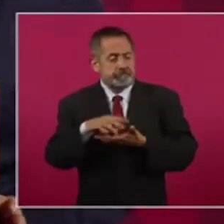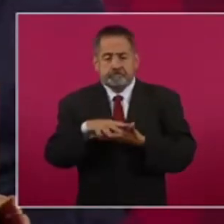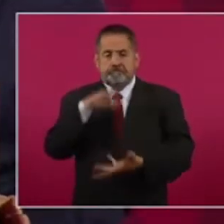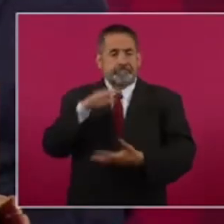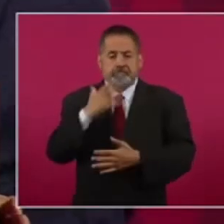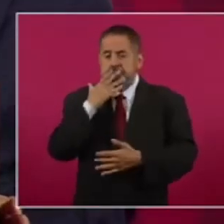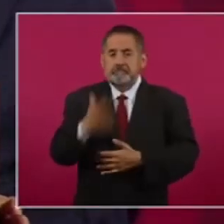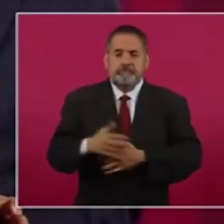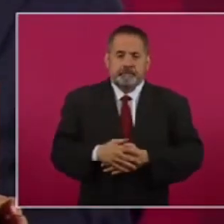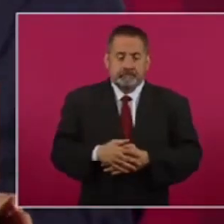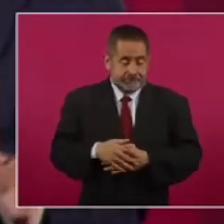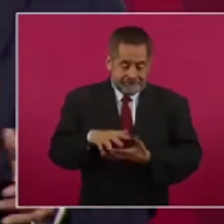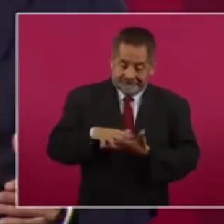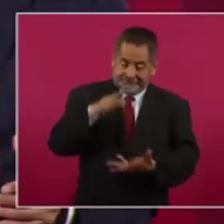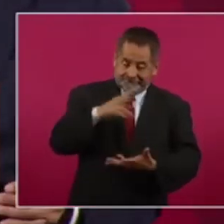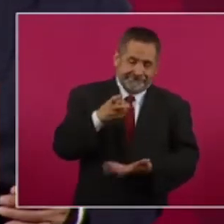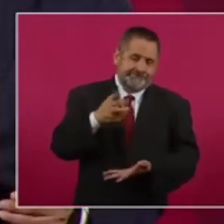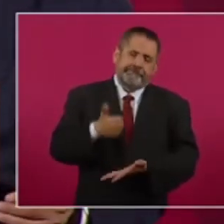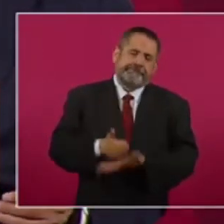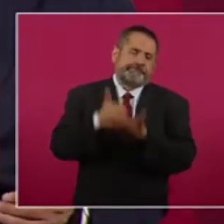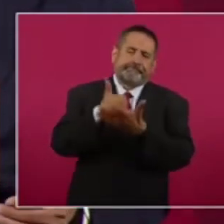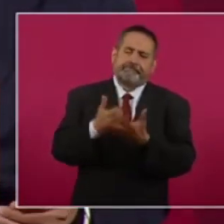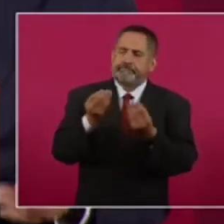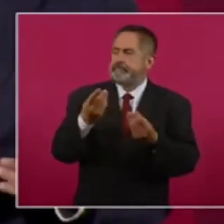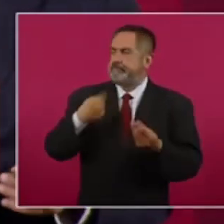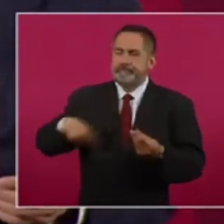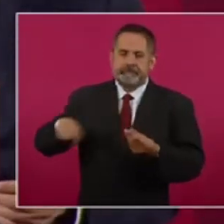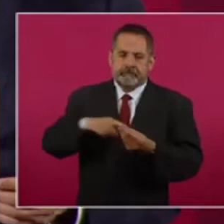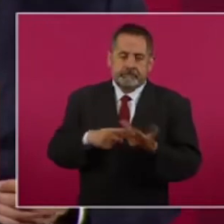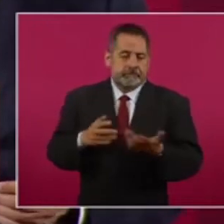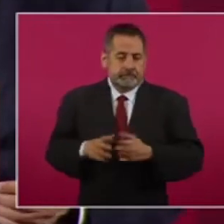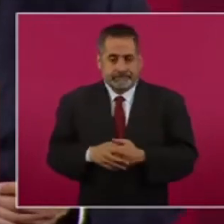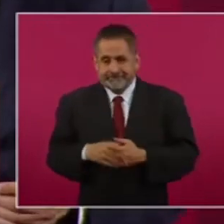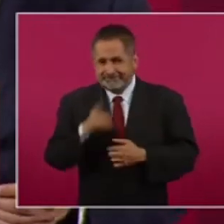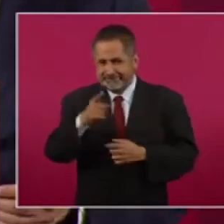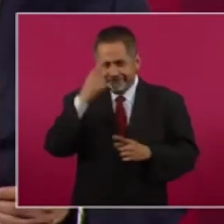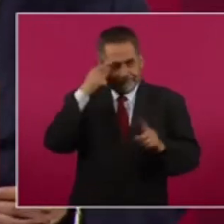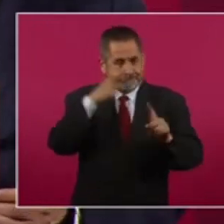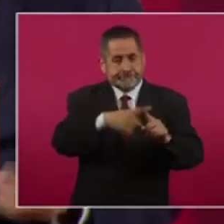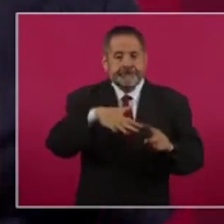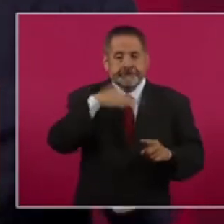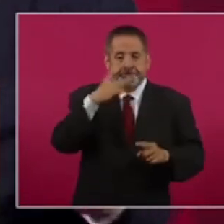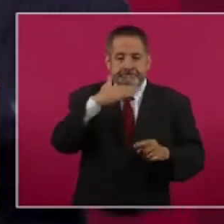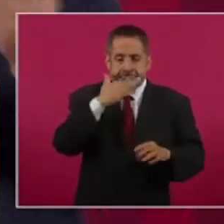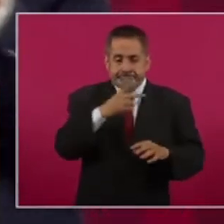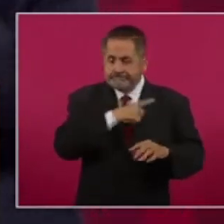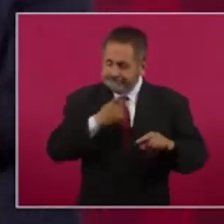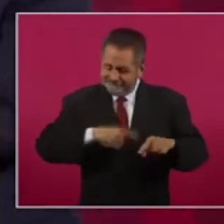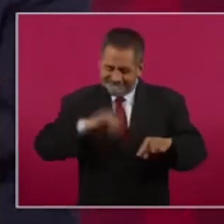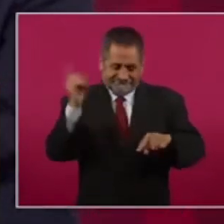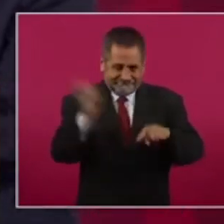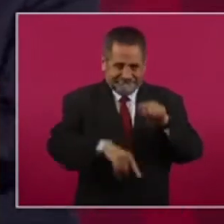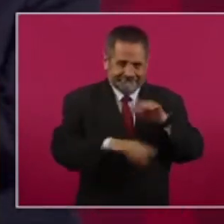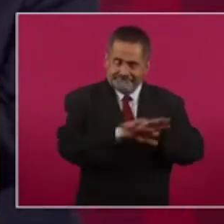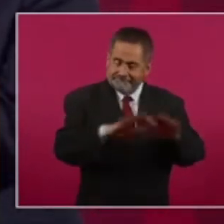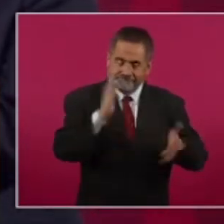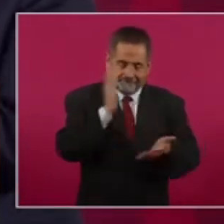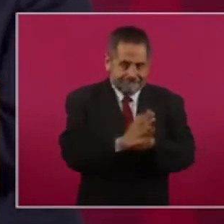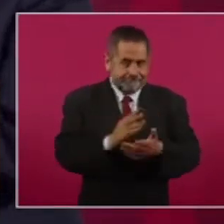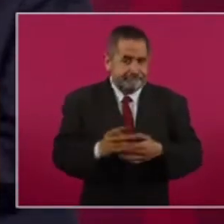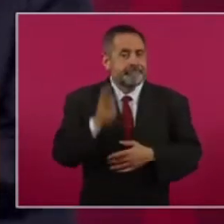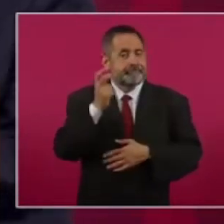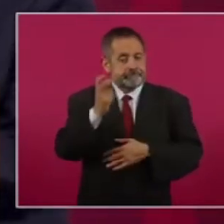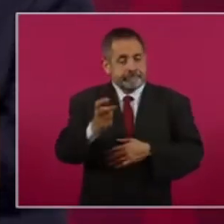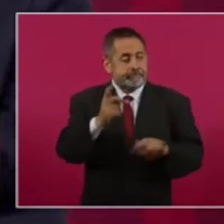Todo eso nos ayuda. Entonces, la corrupción, pues hay que combatirla, porque eso es lo que